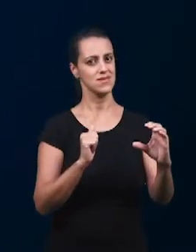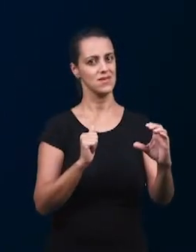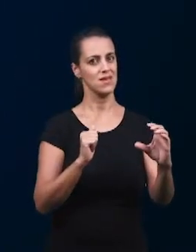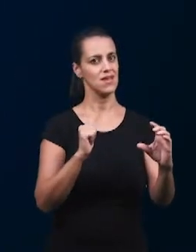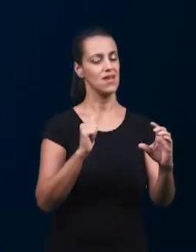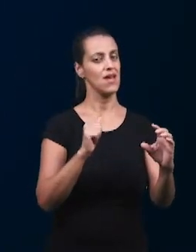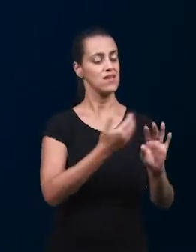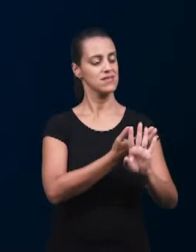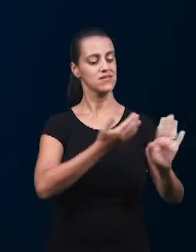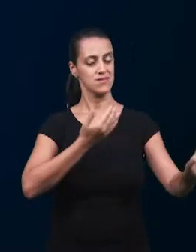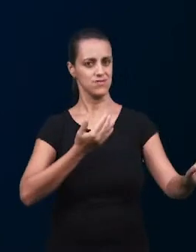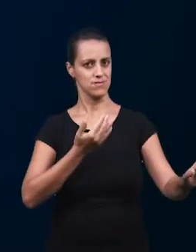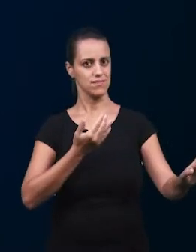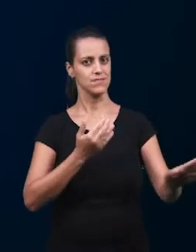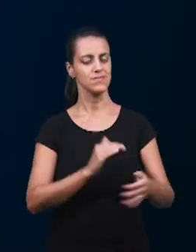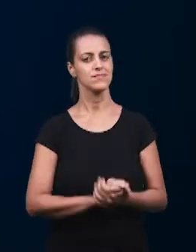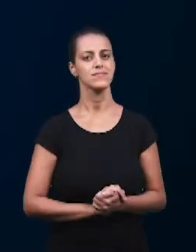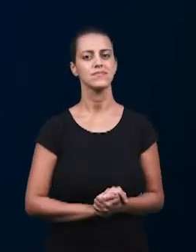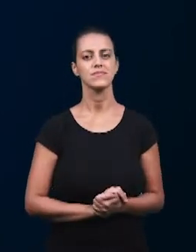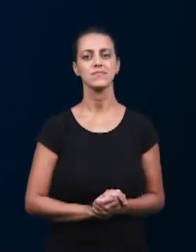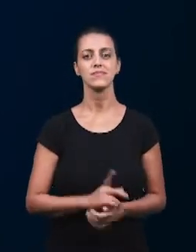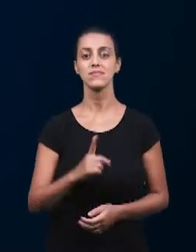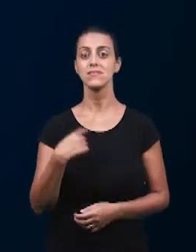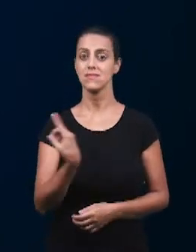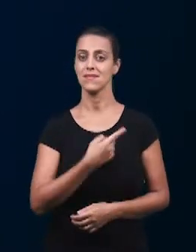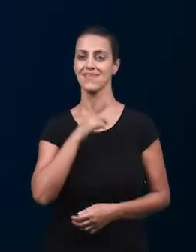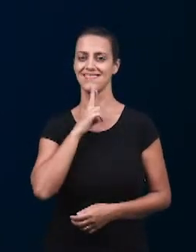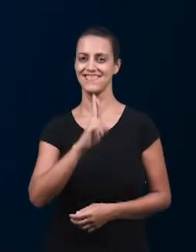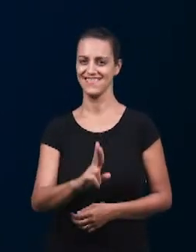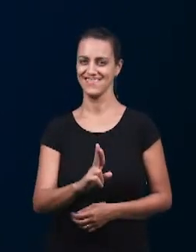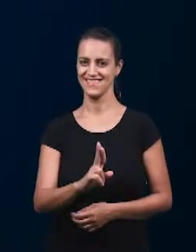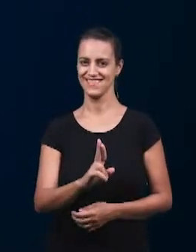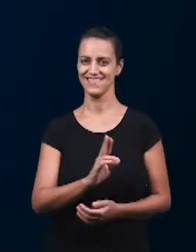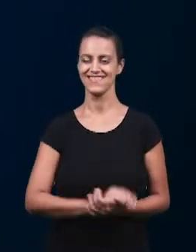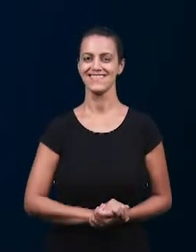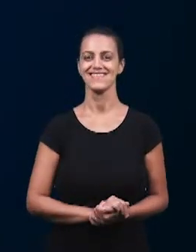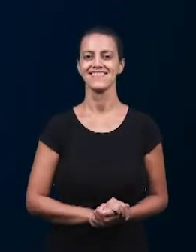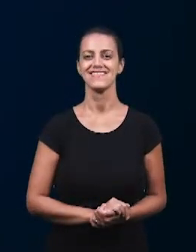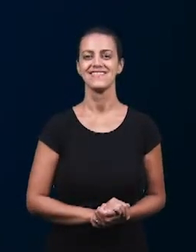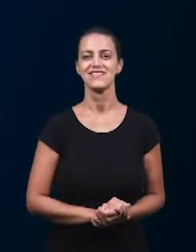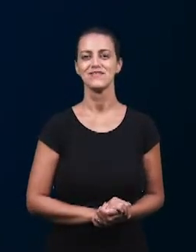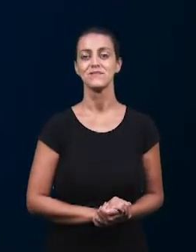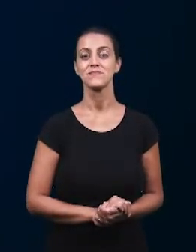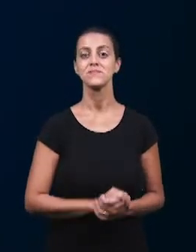y literal C, la santificación. Nuestra respuesta es: